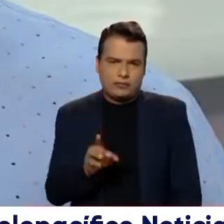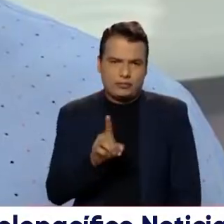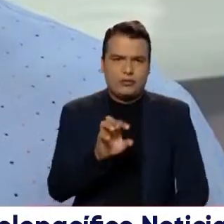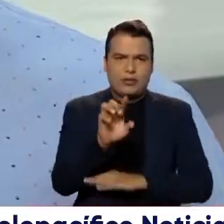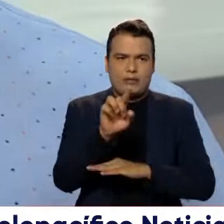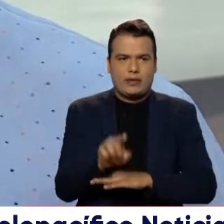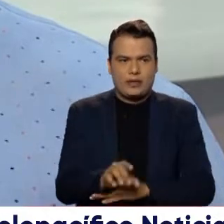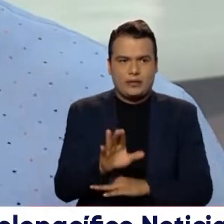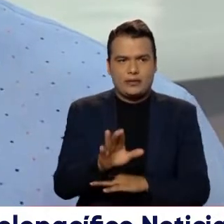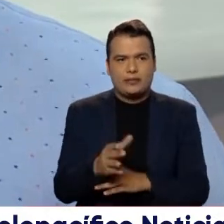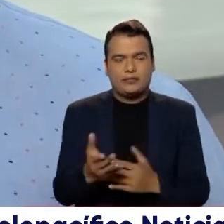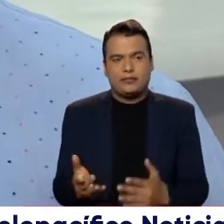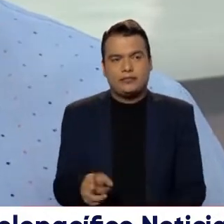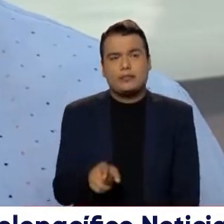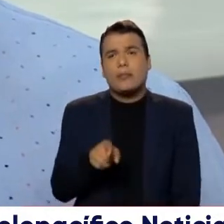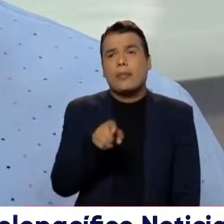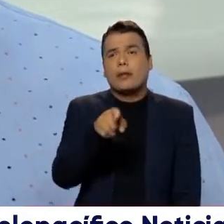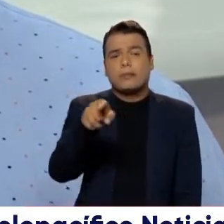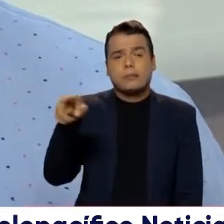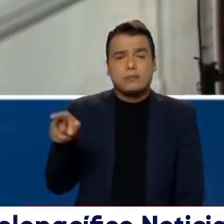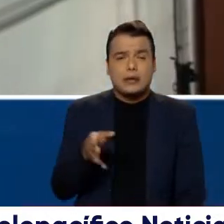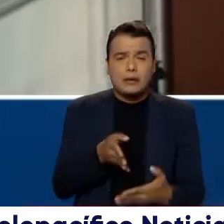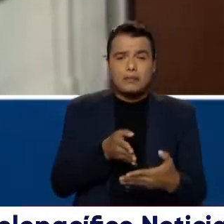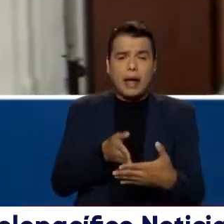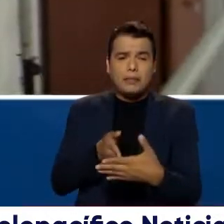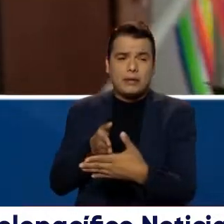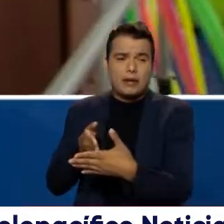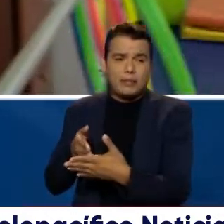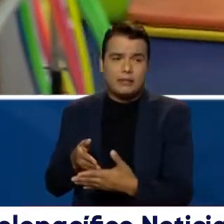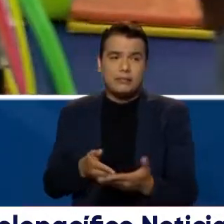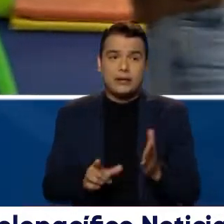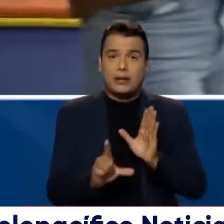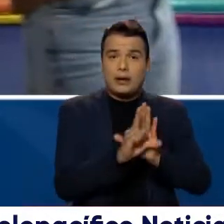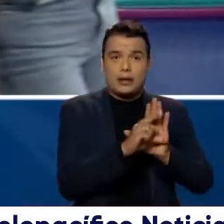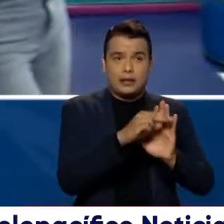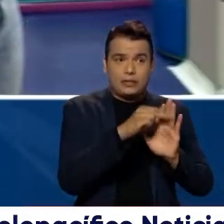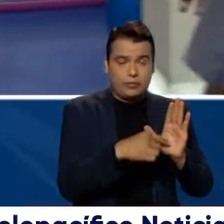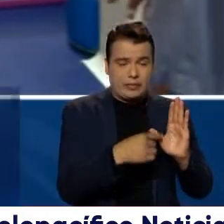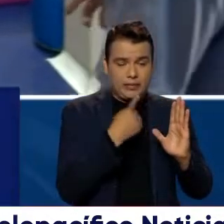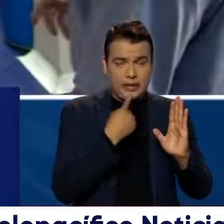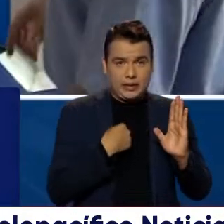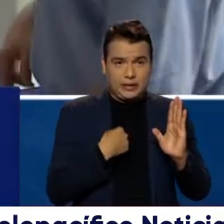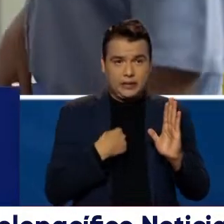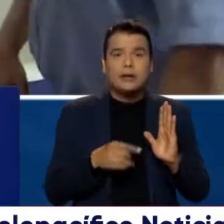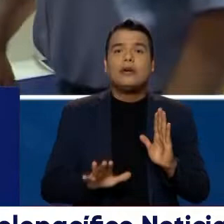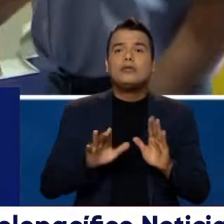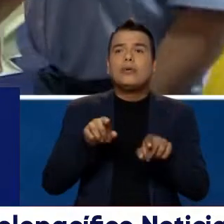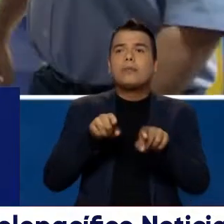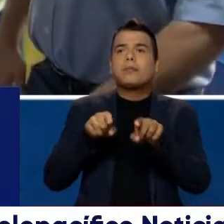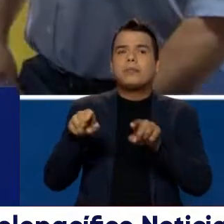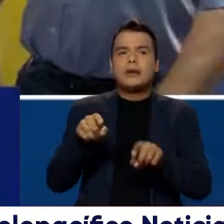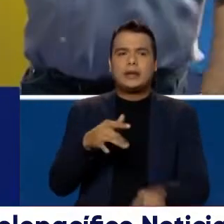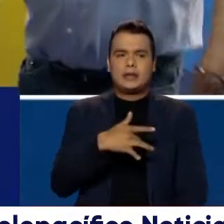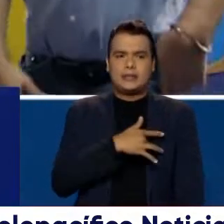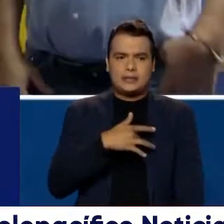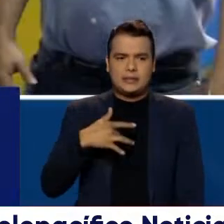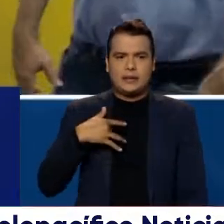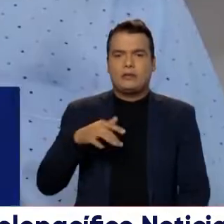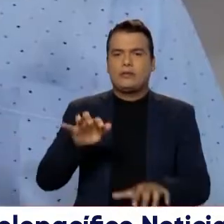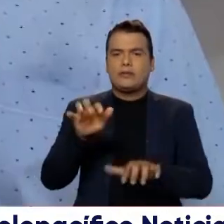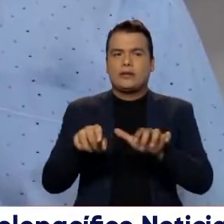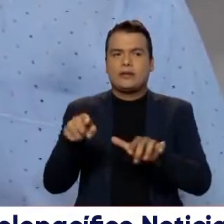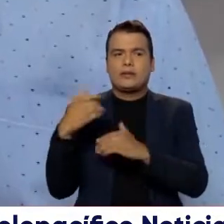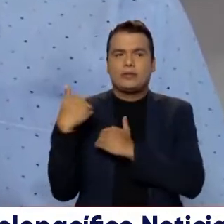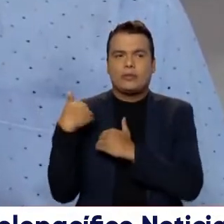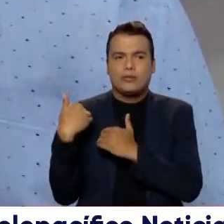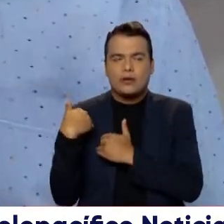Definitivamente es más los obstáculos que los servicios. La ley dice que la Secretaría de Salud Municipal debe hacer